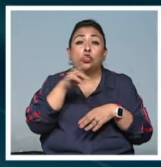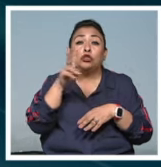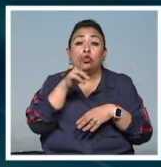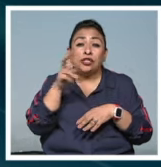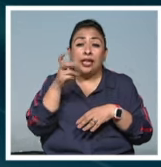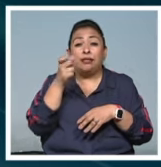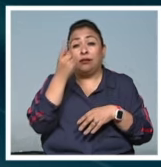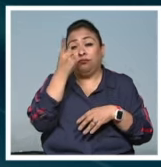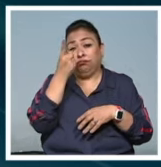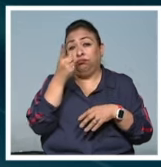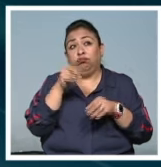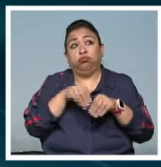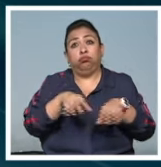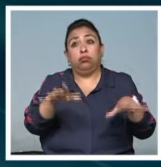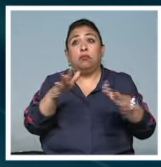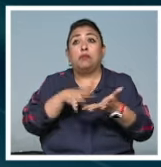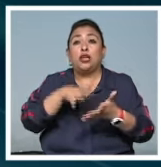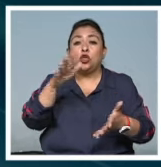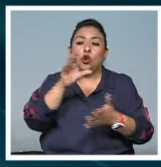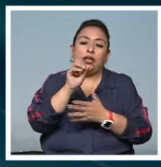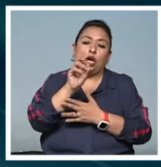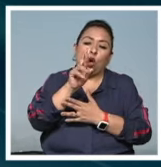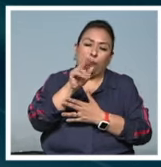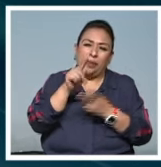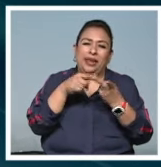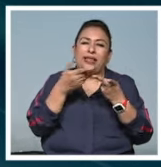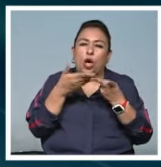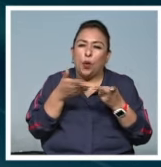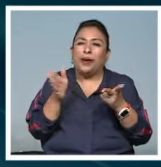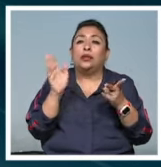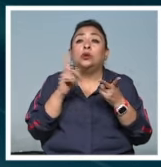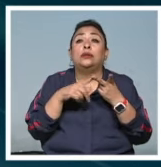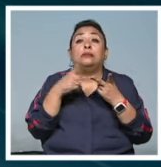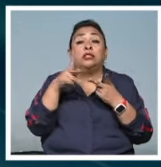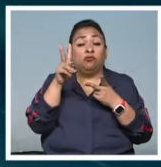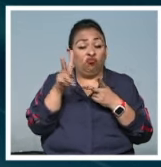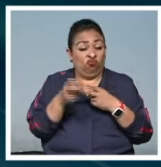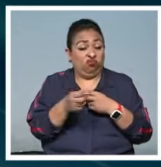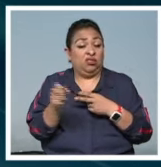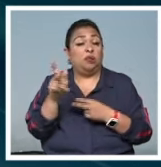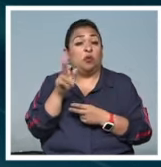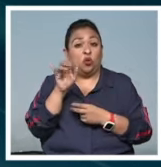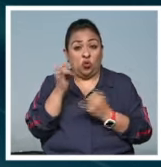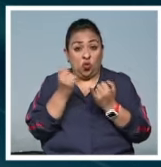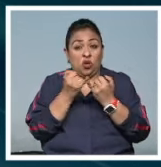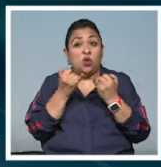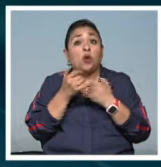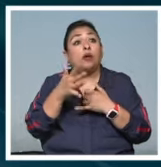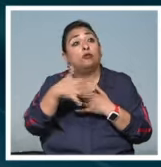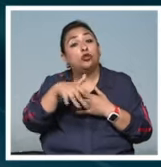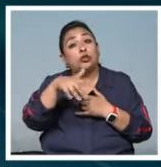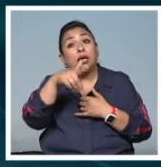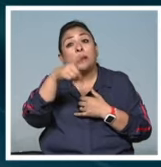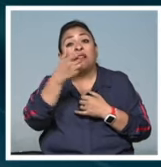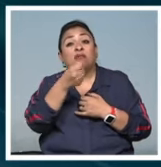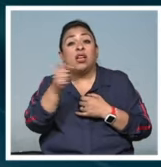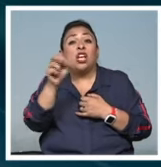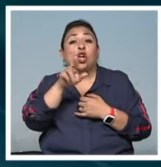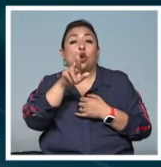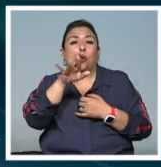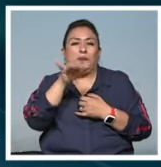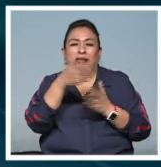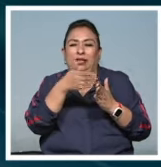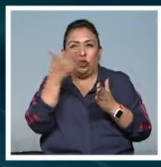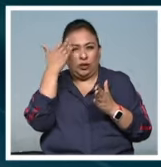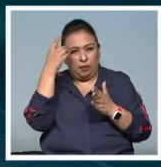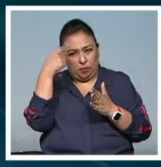obras publicadas, la mayoría de ellas operetas y oberturas, pero en efecto era un gran productor también, entonces lo buscaban los grandes románticos de la